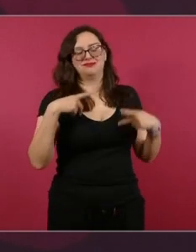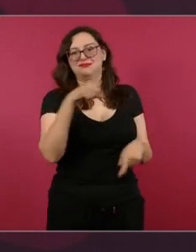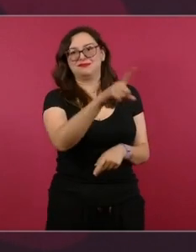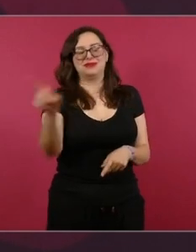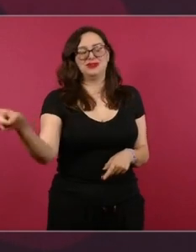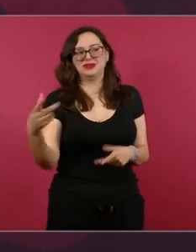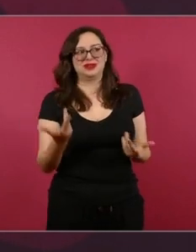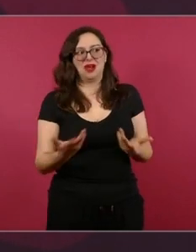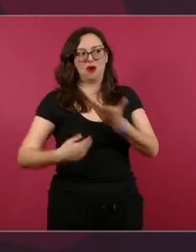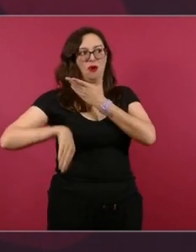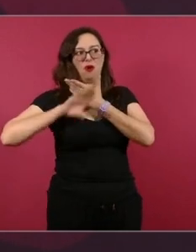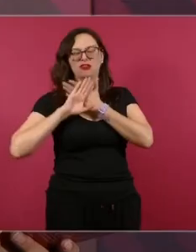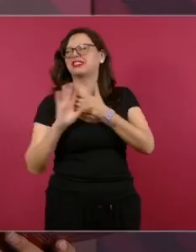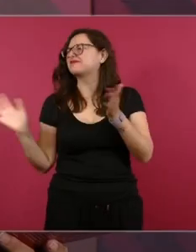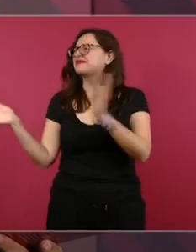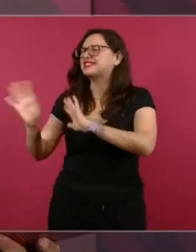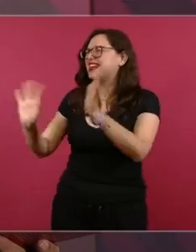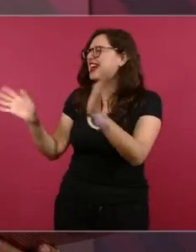Ya les platiqué y aquí está,